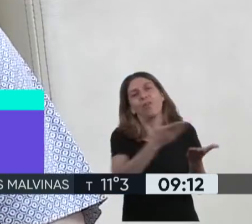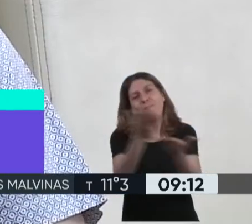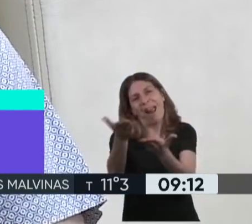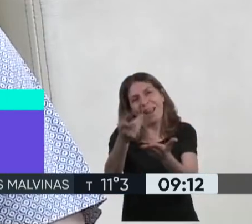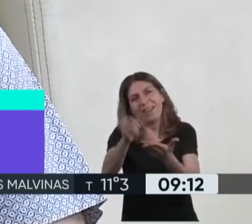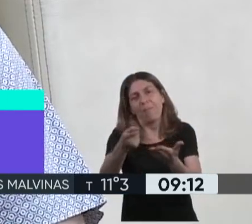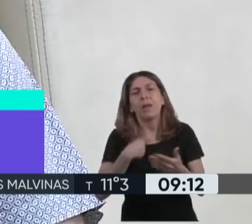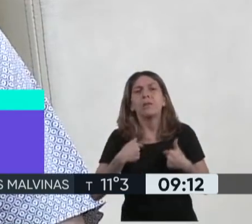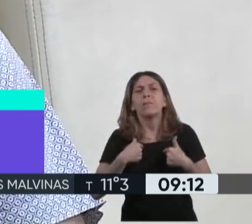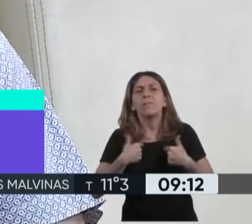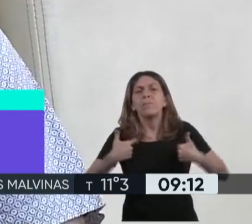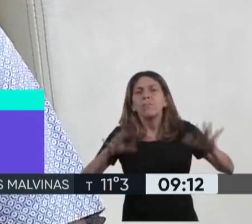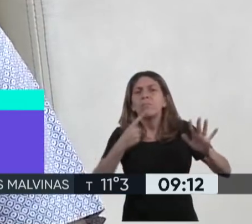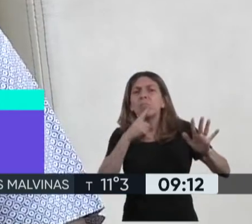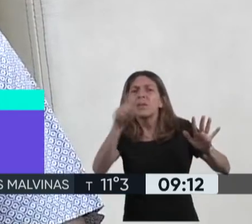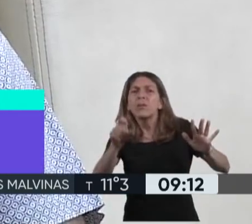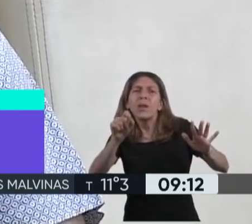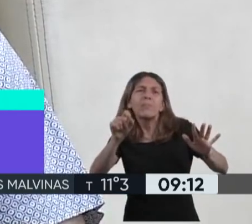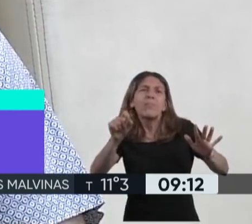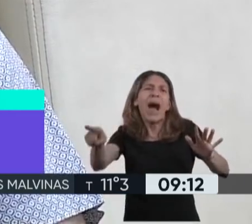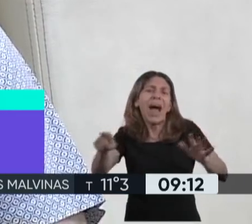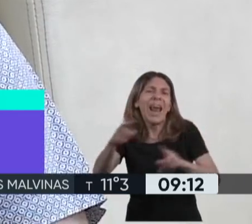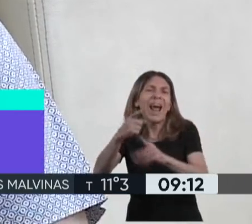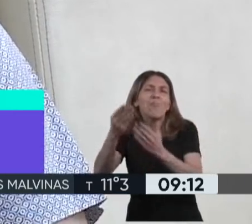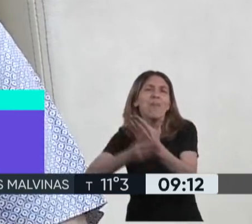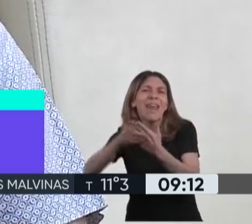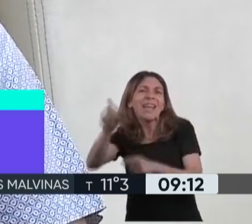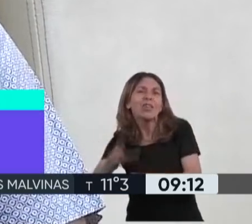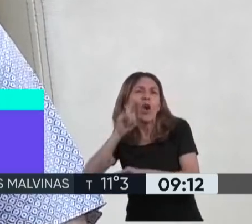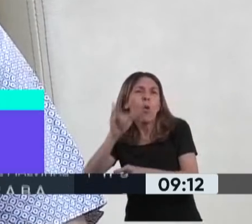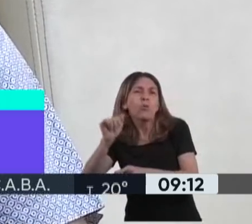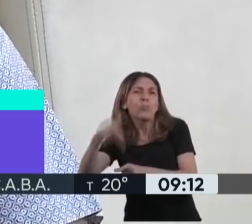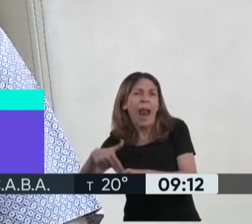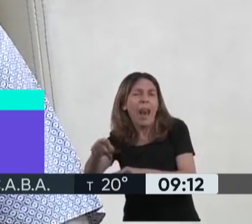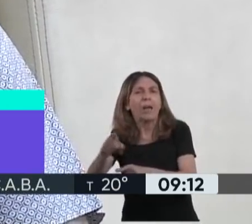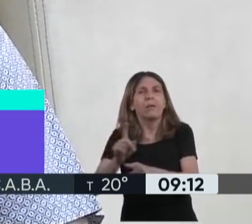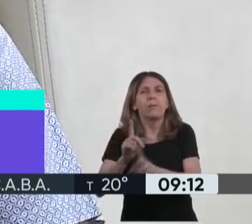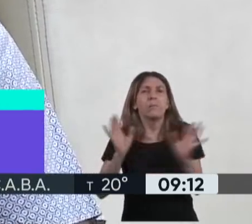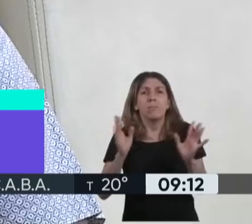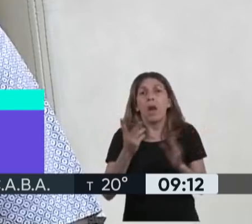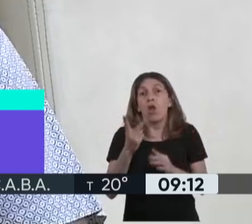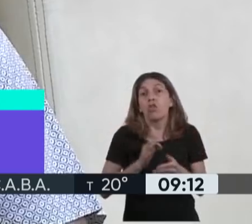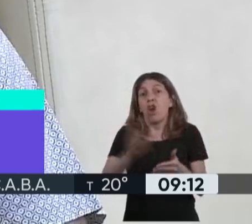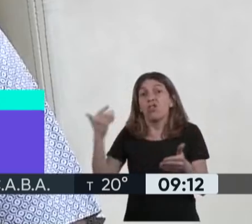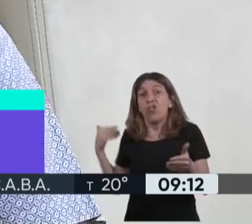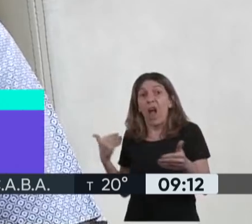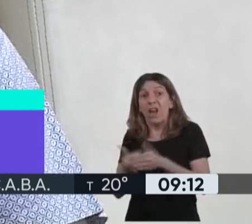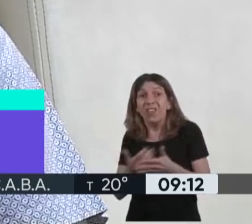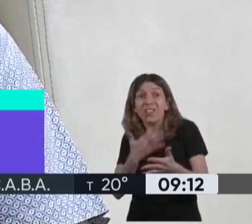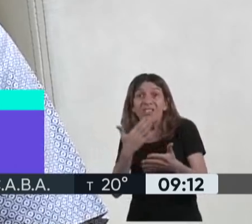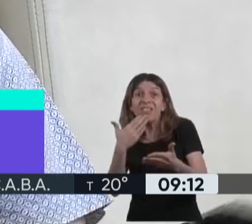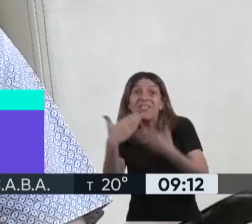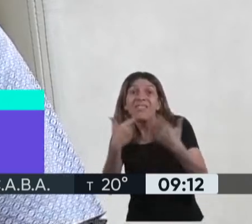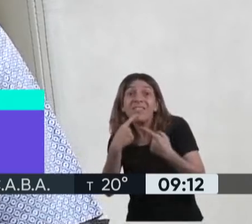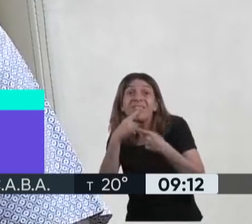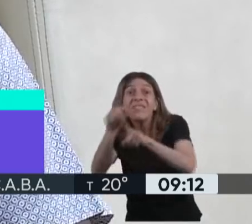Quizás la pregunta sea al ministro Guzmán, quizás sea más técnica. Prácticamente no podemos hablar con el ministro hace 2 años acá en Casa Rosada. Por